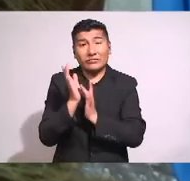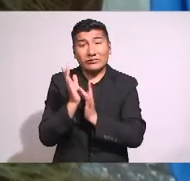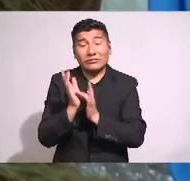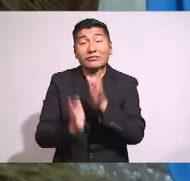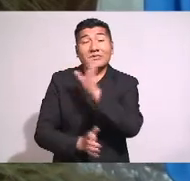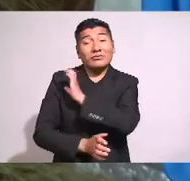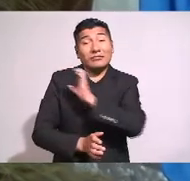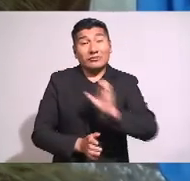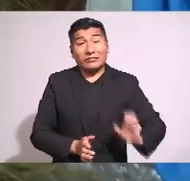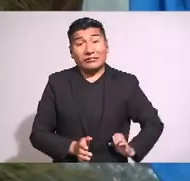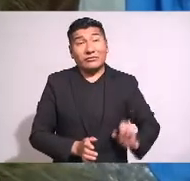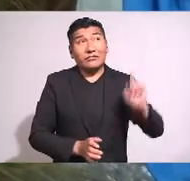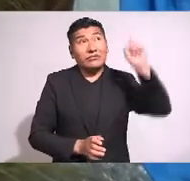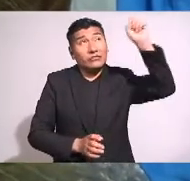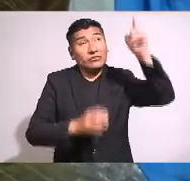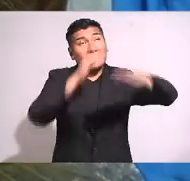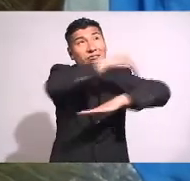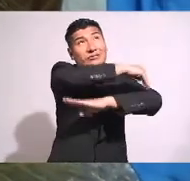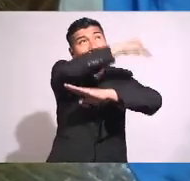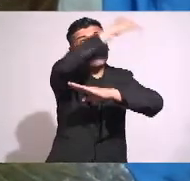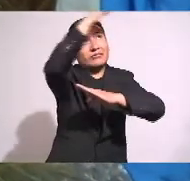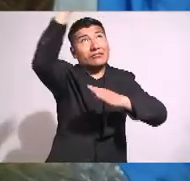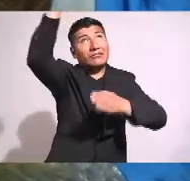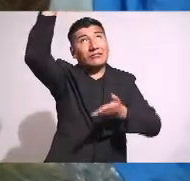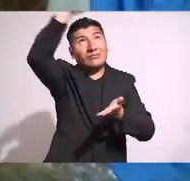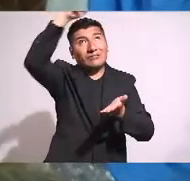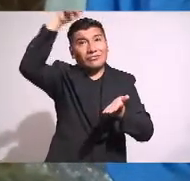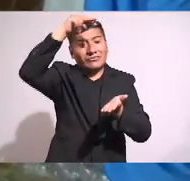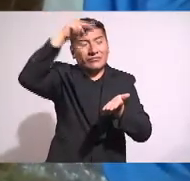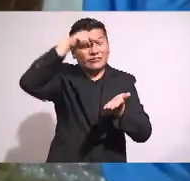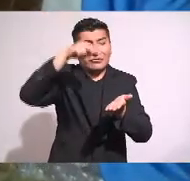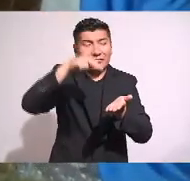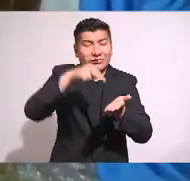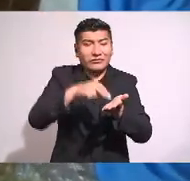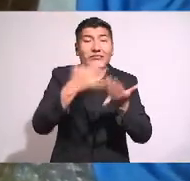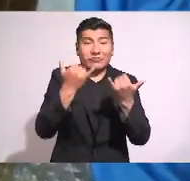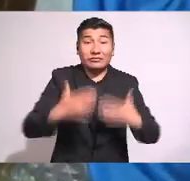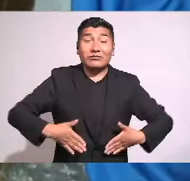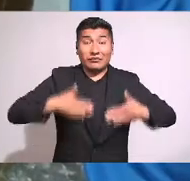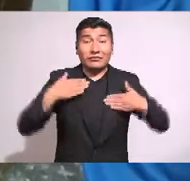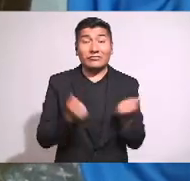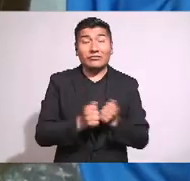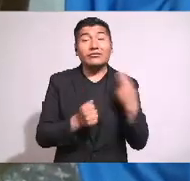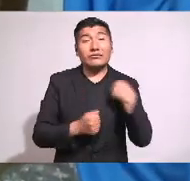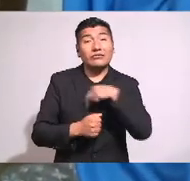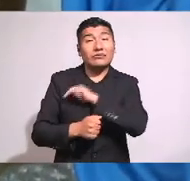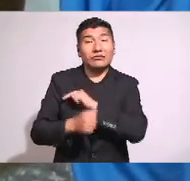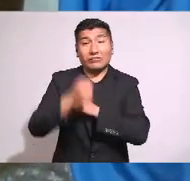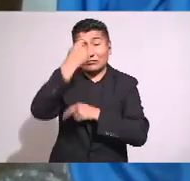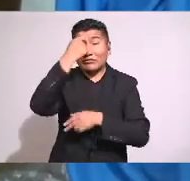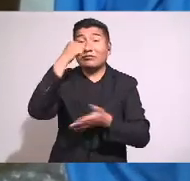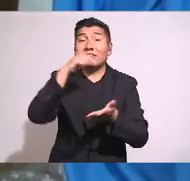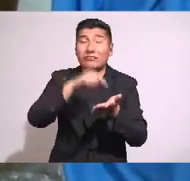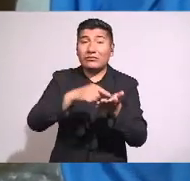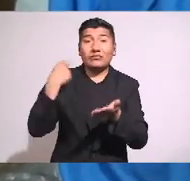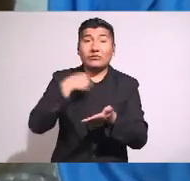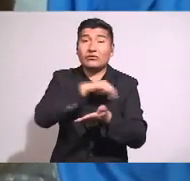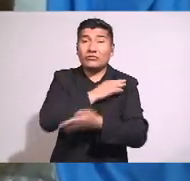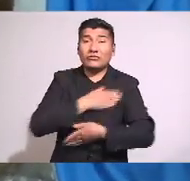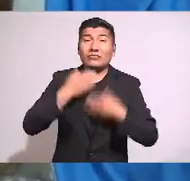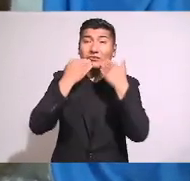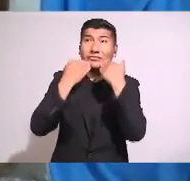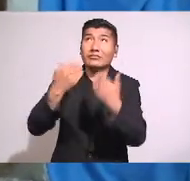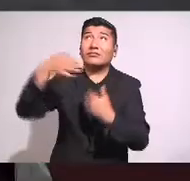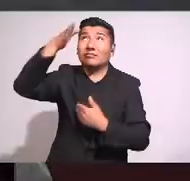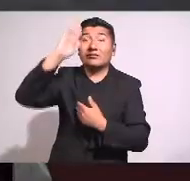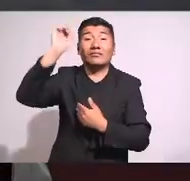Cristo desciende del cielo y habita en medio de nosotros. Por eso, demos gracias a